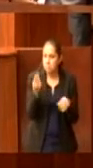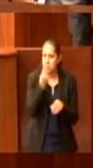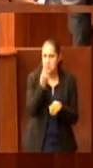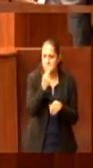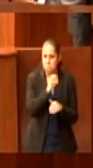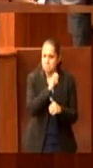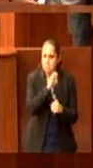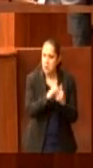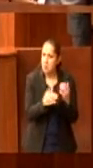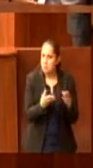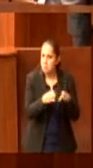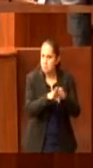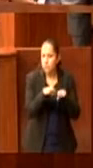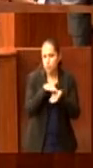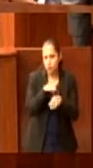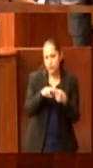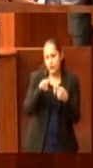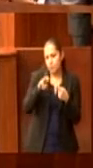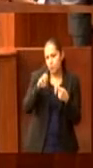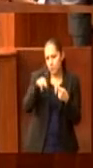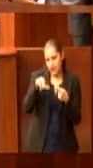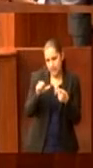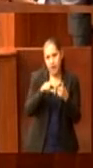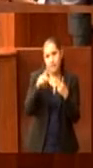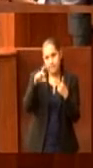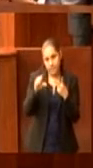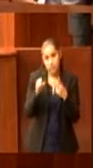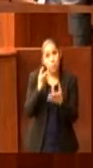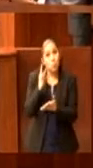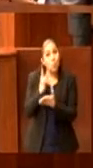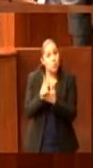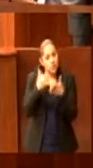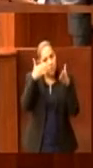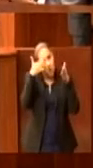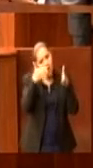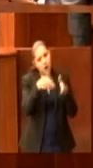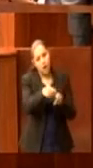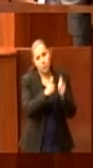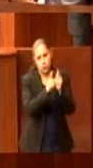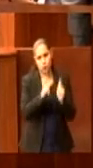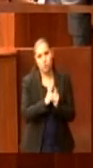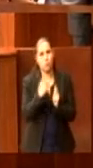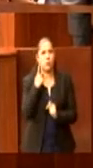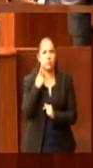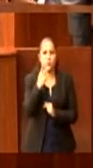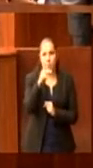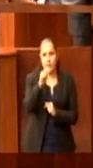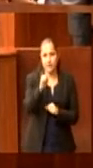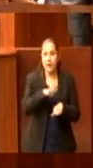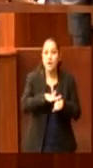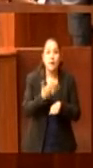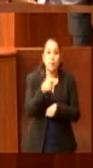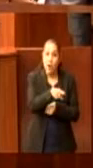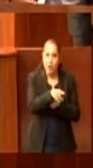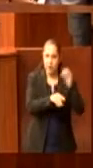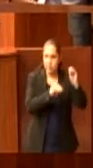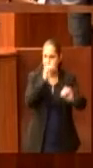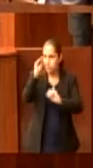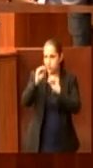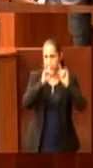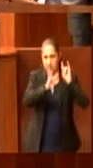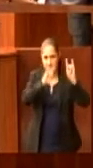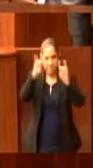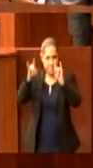encuentro social y sólo responsabilizar al partido del trabajo por esta colocación de propaganda electoral